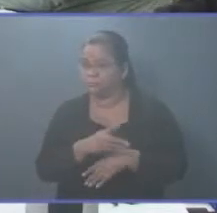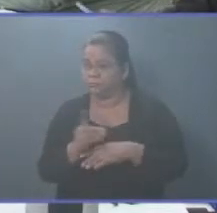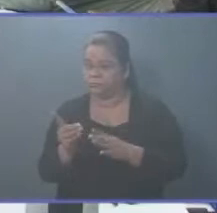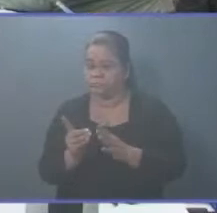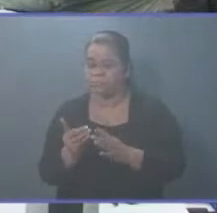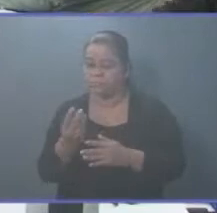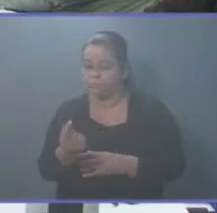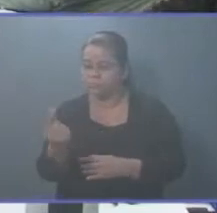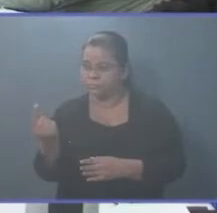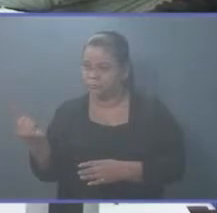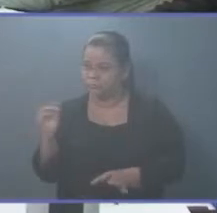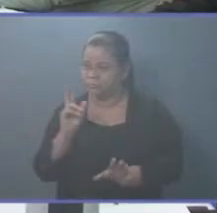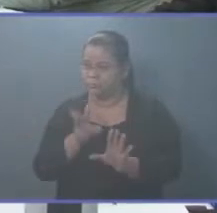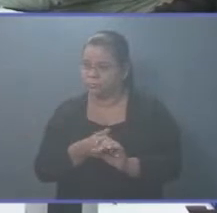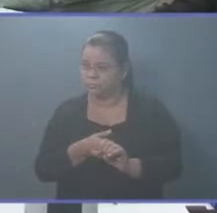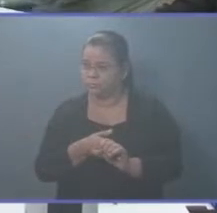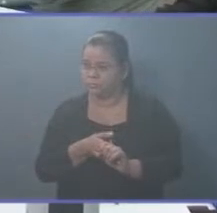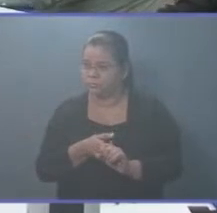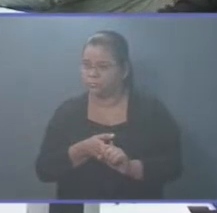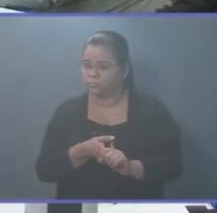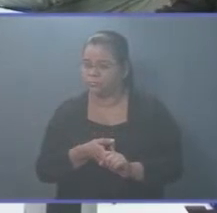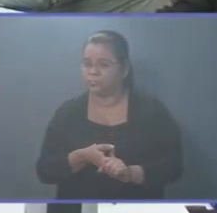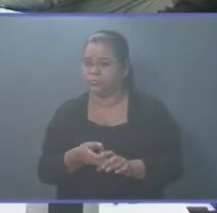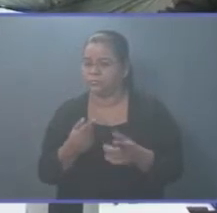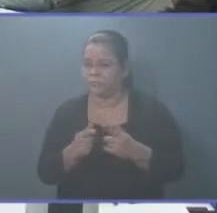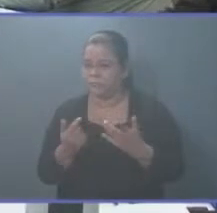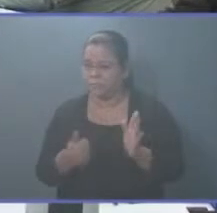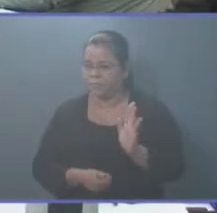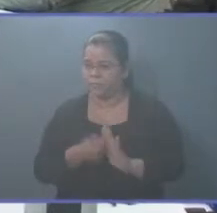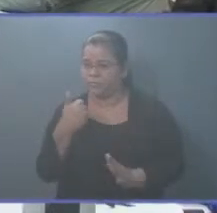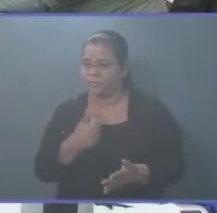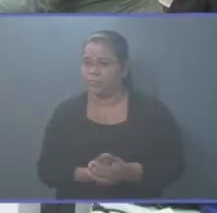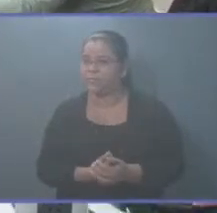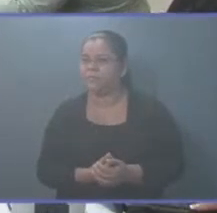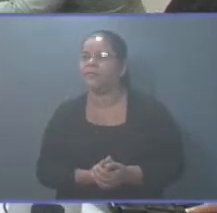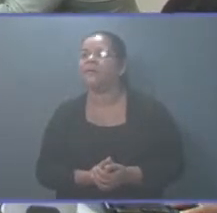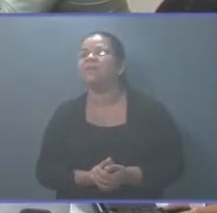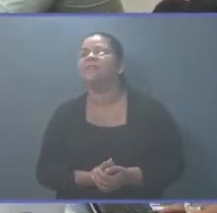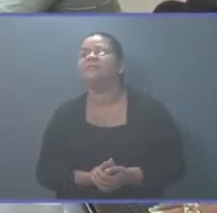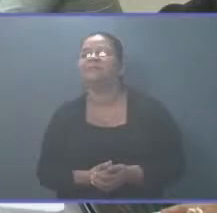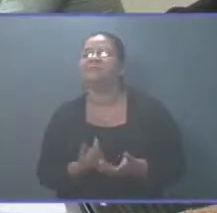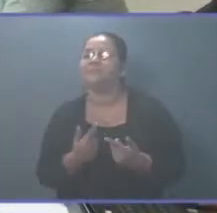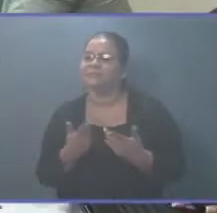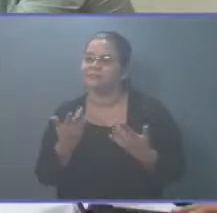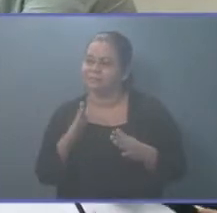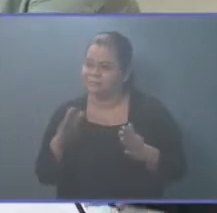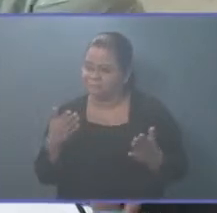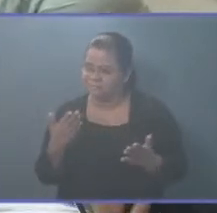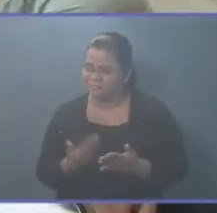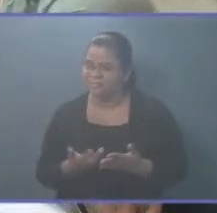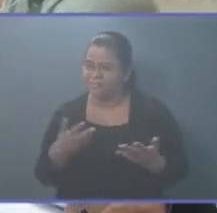pueblo salvadoreño que nos da seguimiento. Pero observo que aparte de